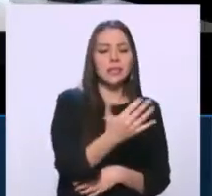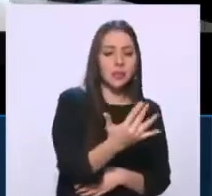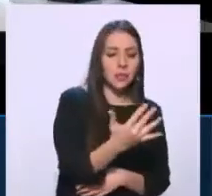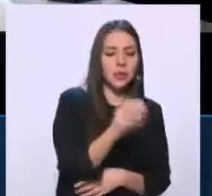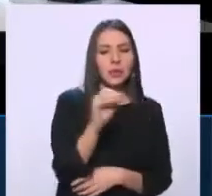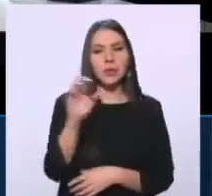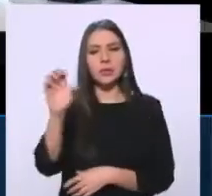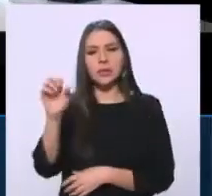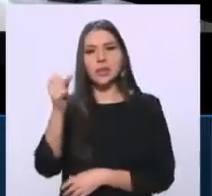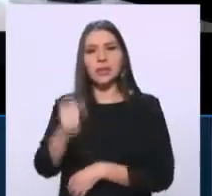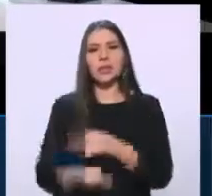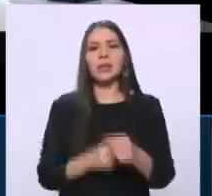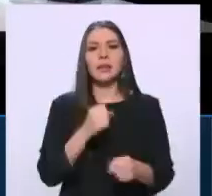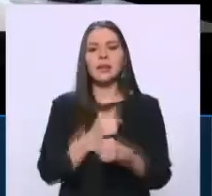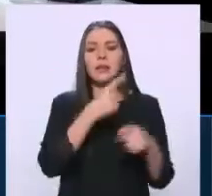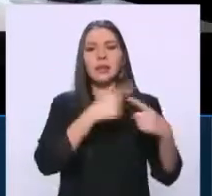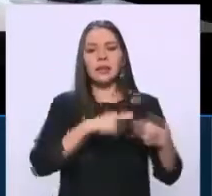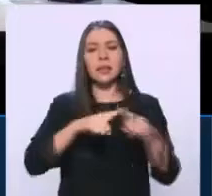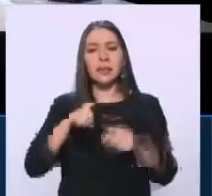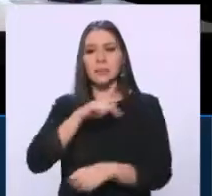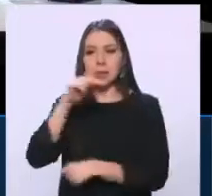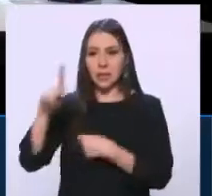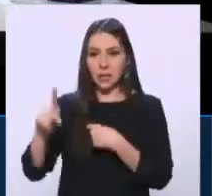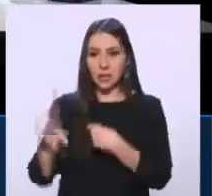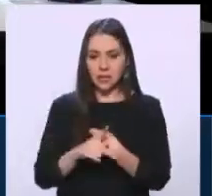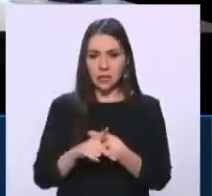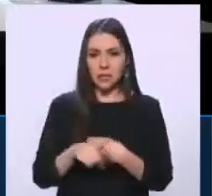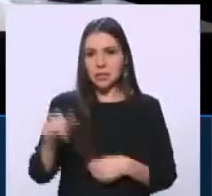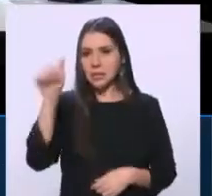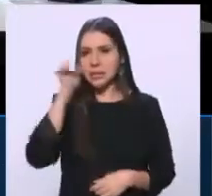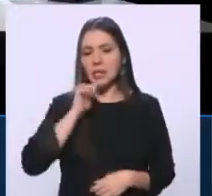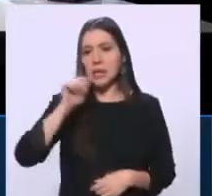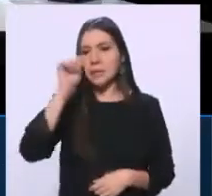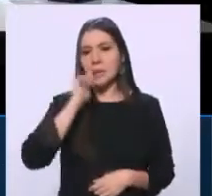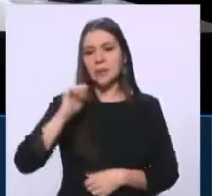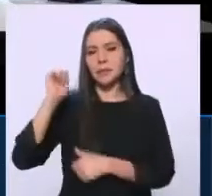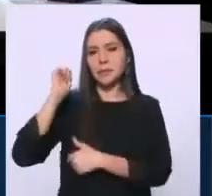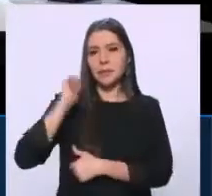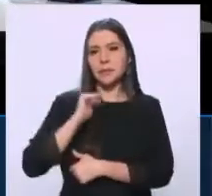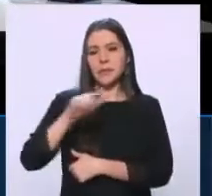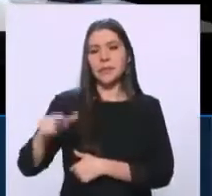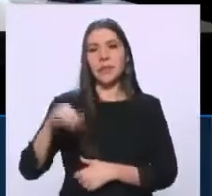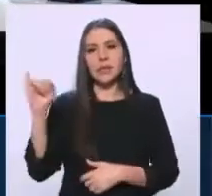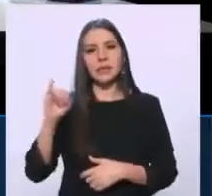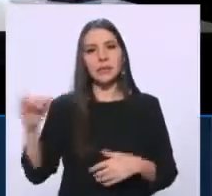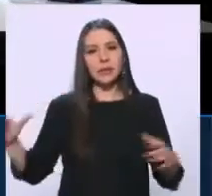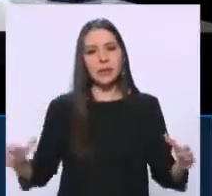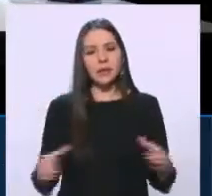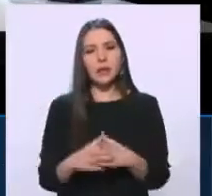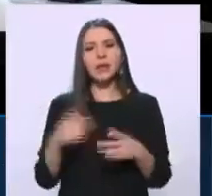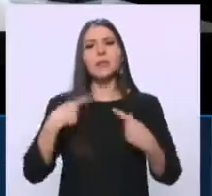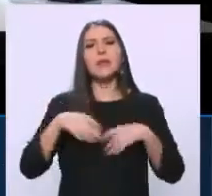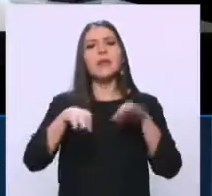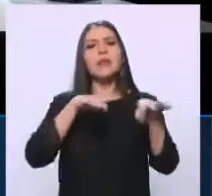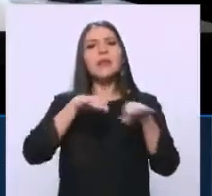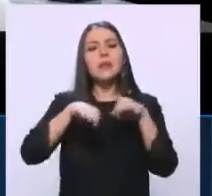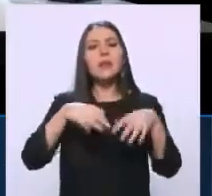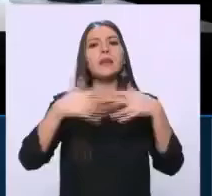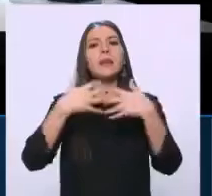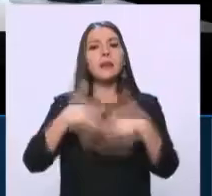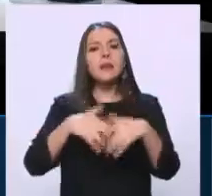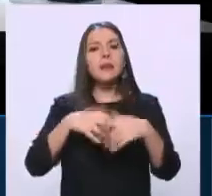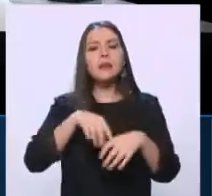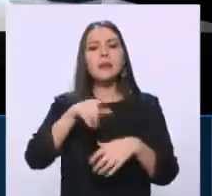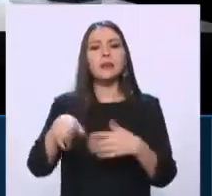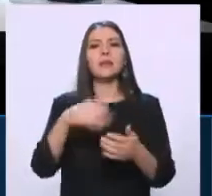años, regiones del país que habían estado en manos de la izquierda, regiones obreras, regiones de clase media, que nunca